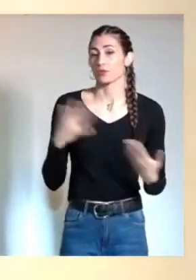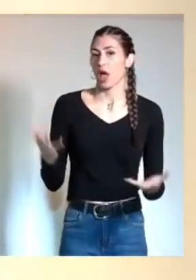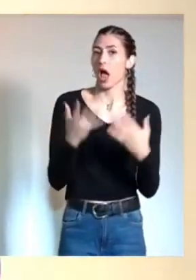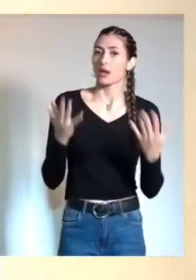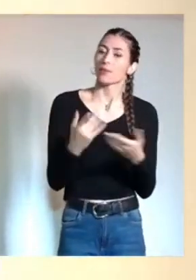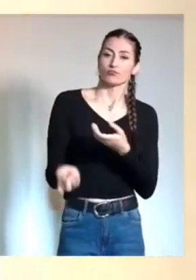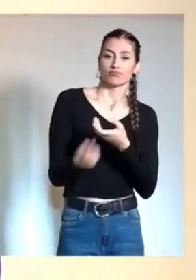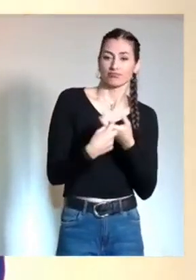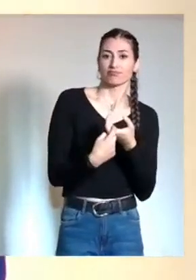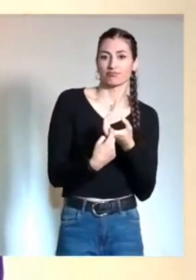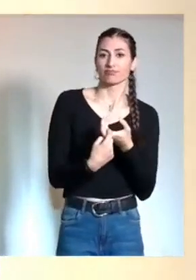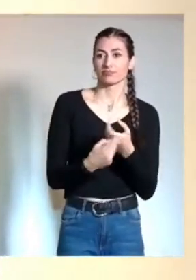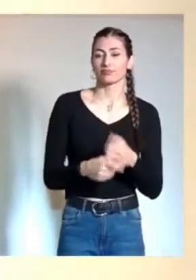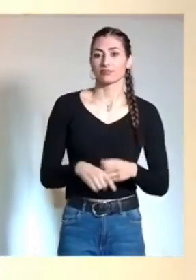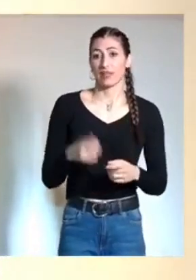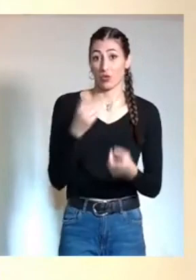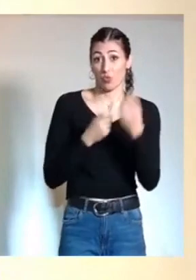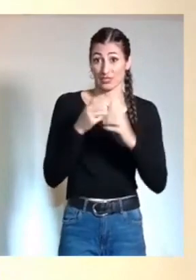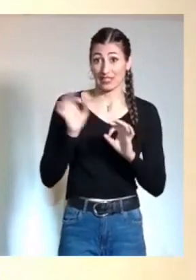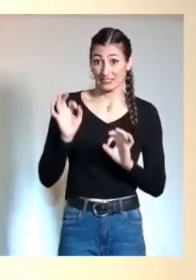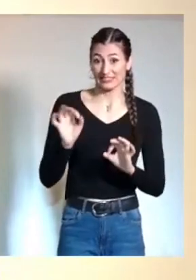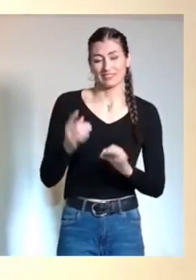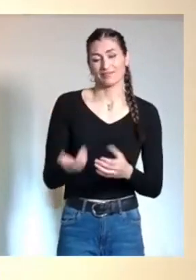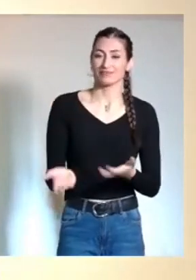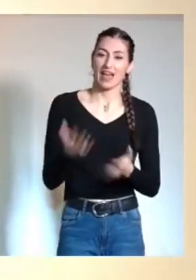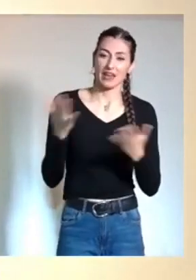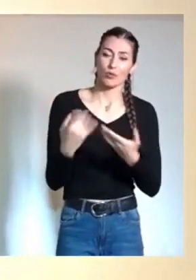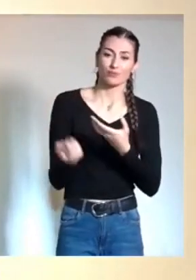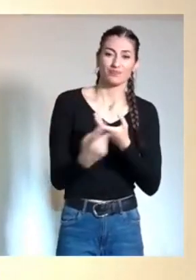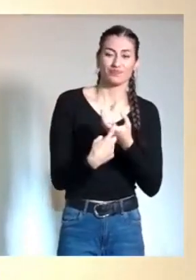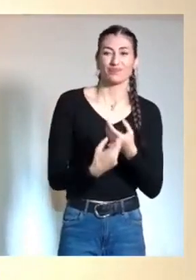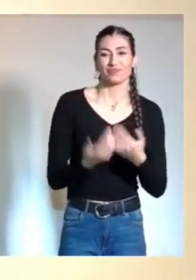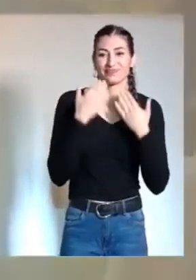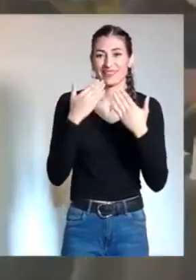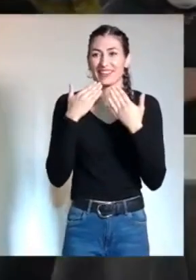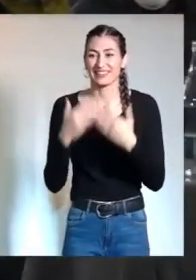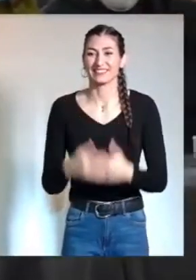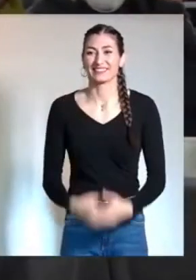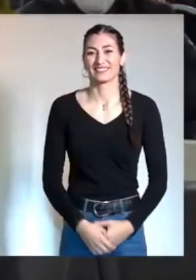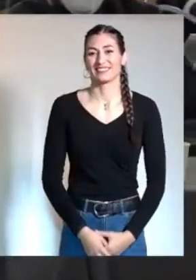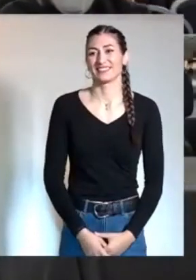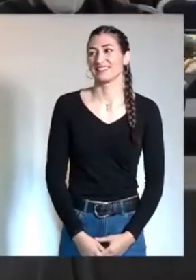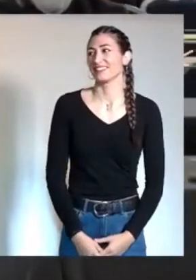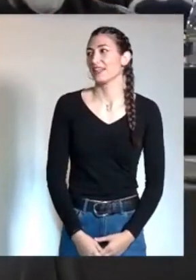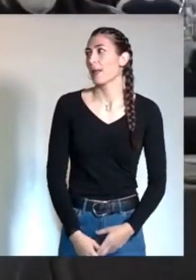a que participéis en esa encuesta. Muchísimas gracias. Y ahora sí. Gracias, Grupo Joven.